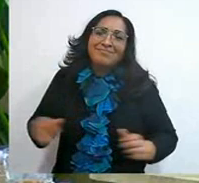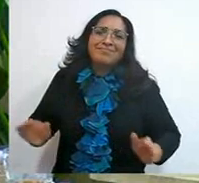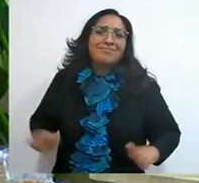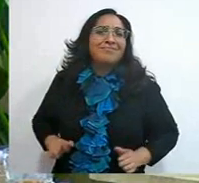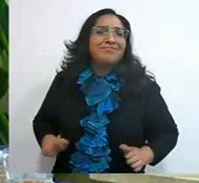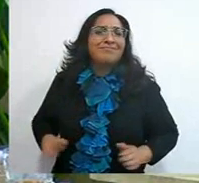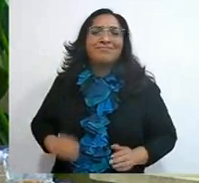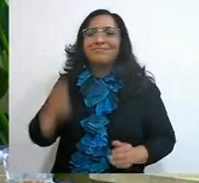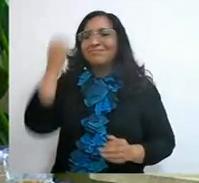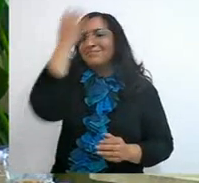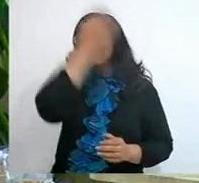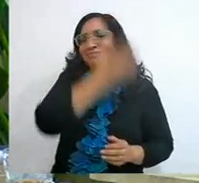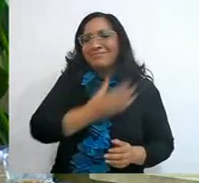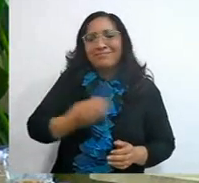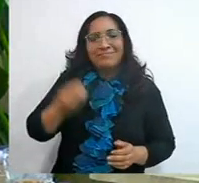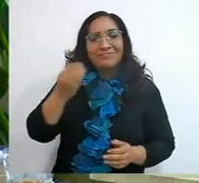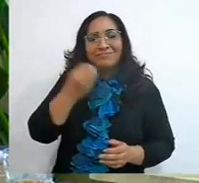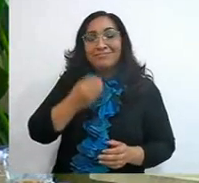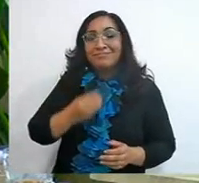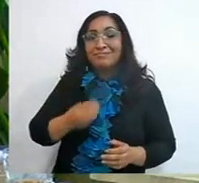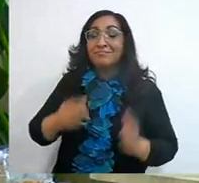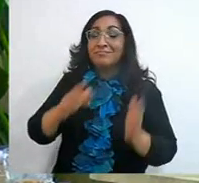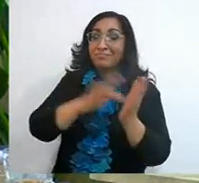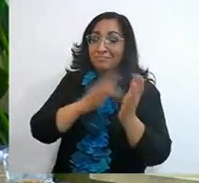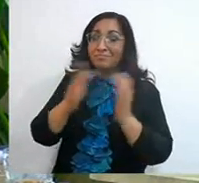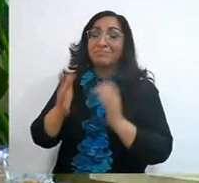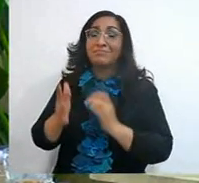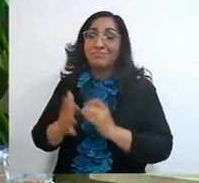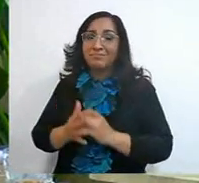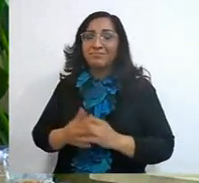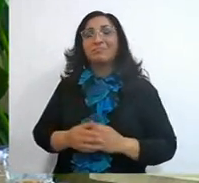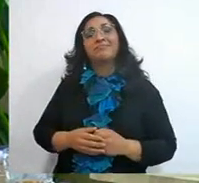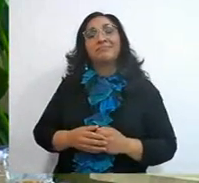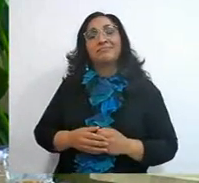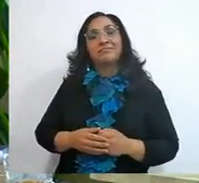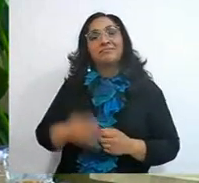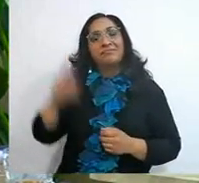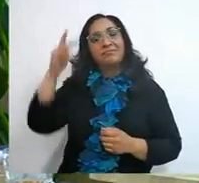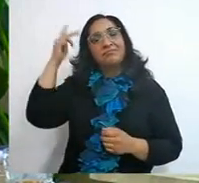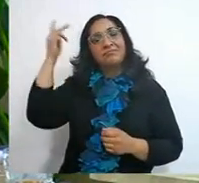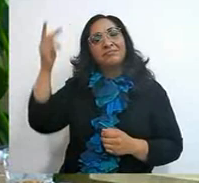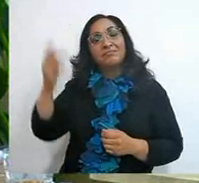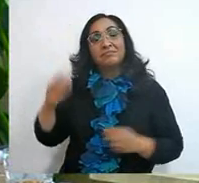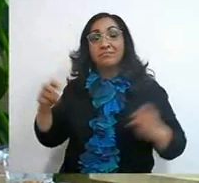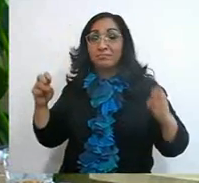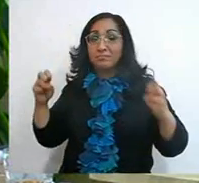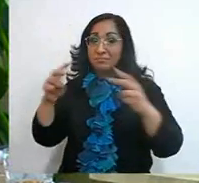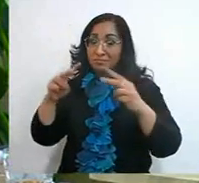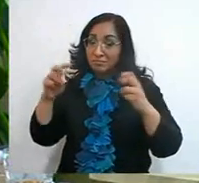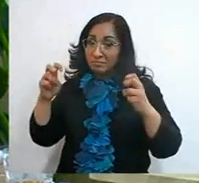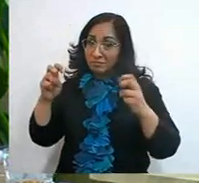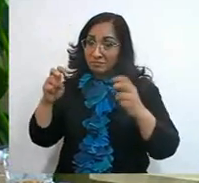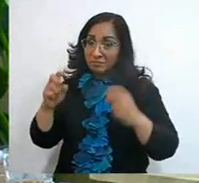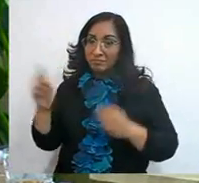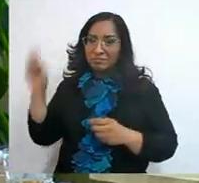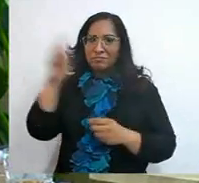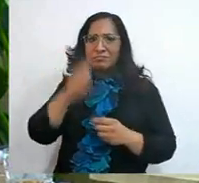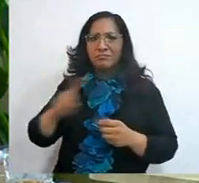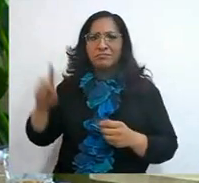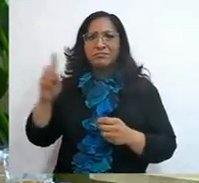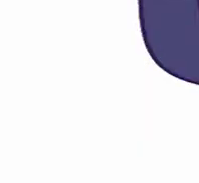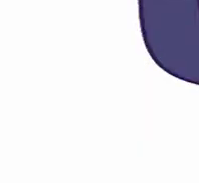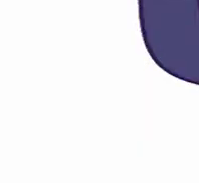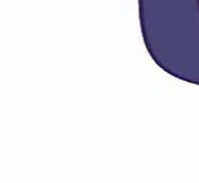carácter maravilloso de nuestro Señor Jesucristo. Pues, pueblito, nos estamos nuevamente viendo el domingo que